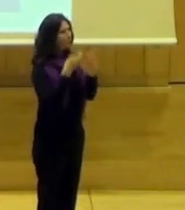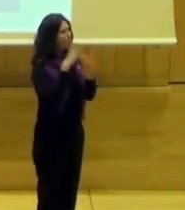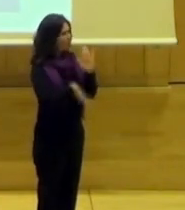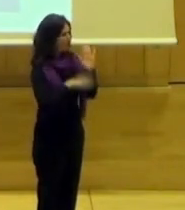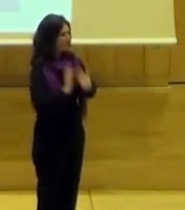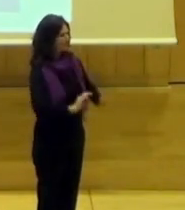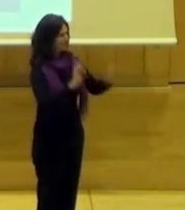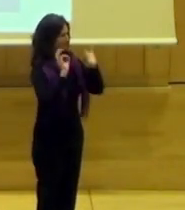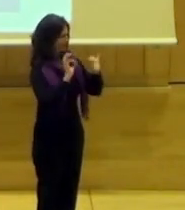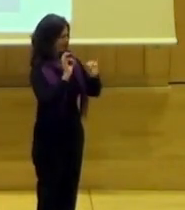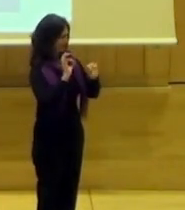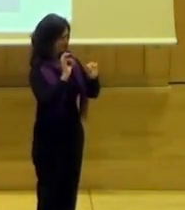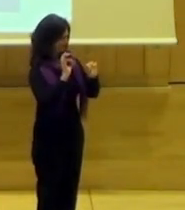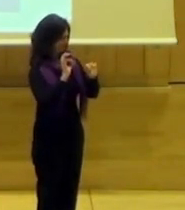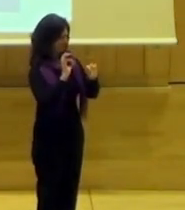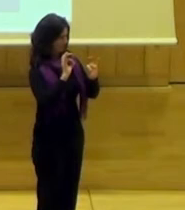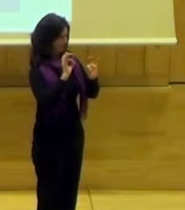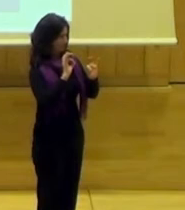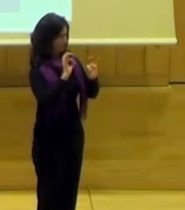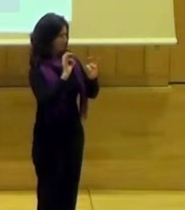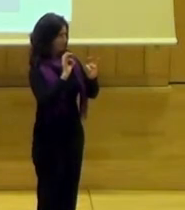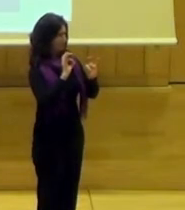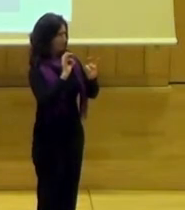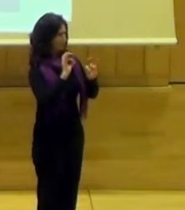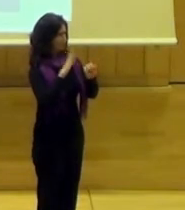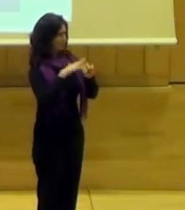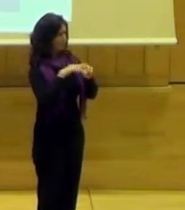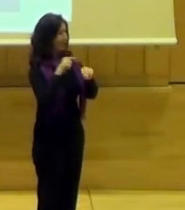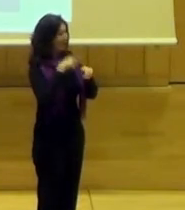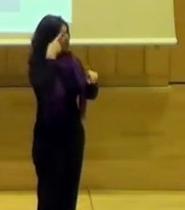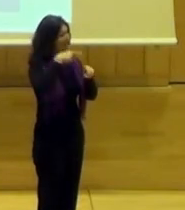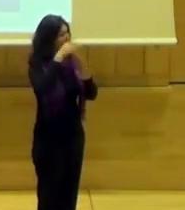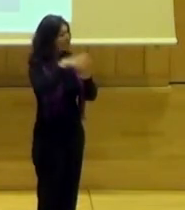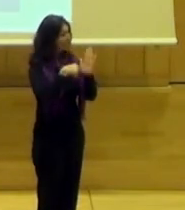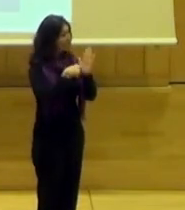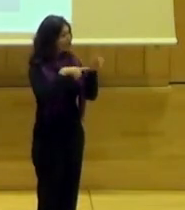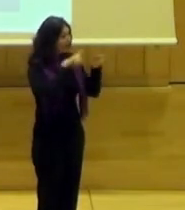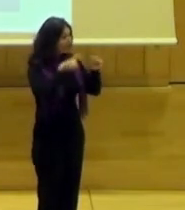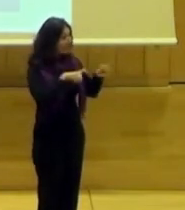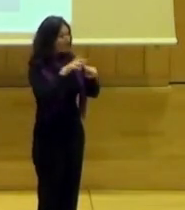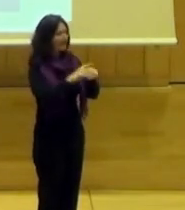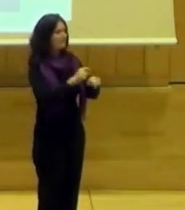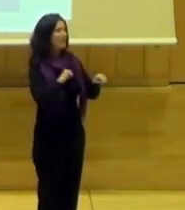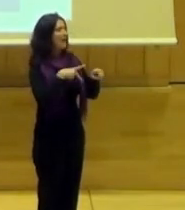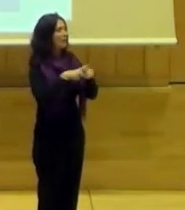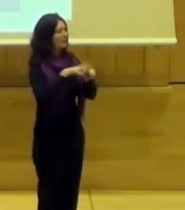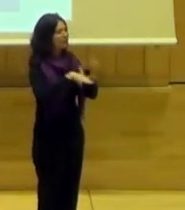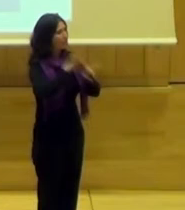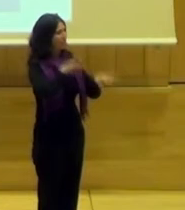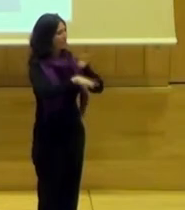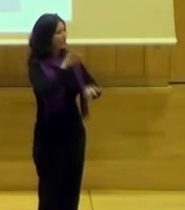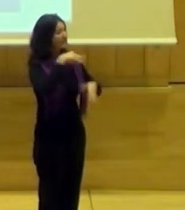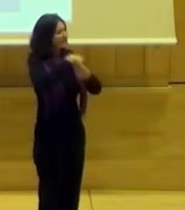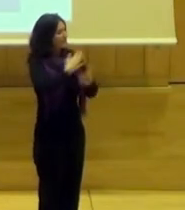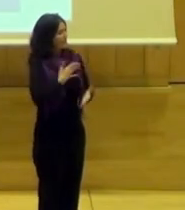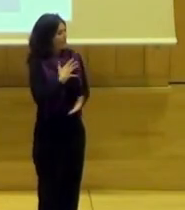software específico para Business Intelligence y un CRM con objeto de poder establecer una herramienta de toma de decisiones a